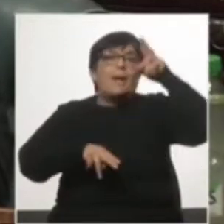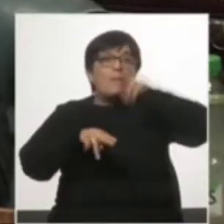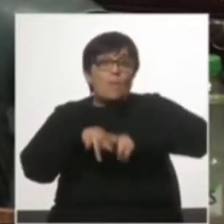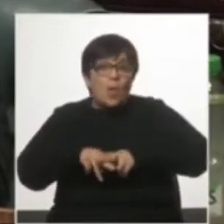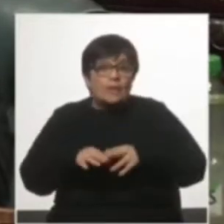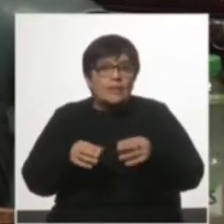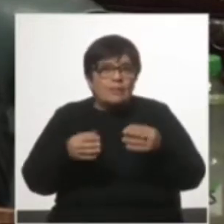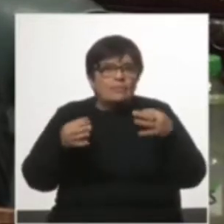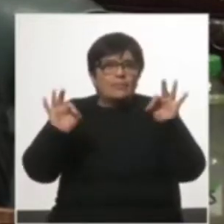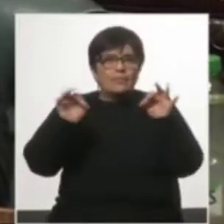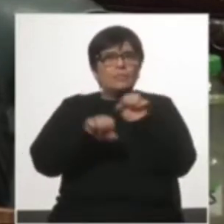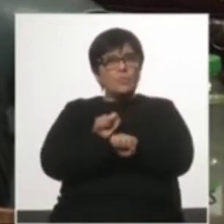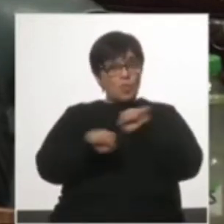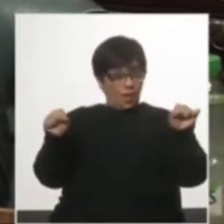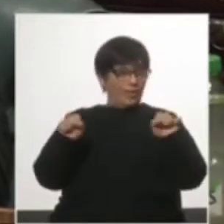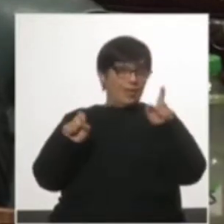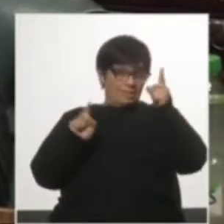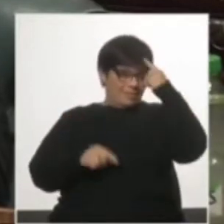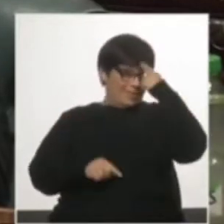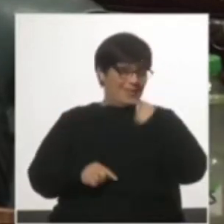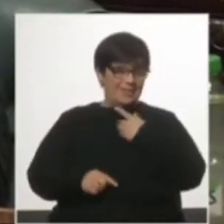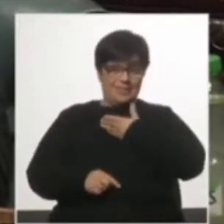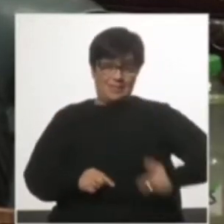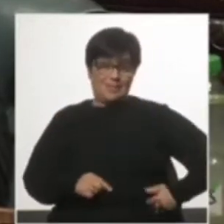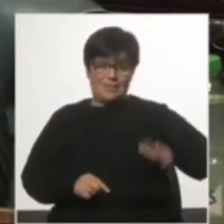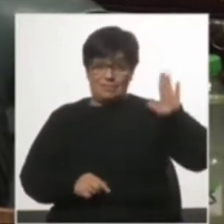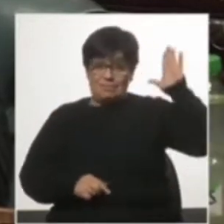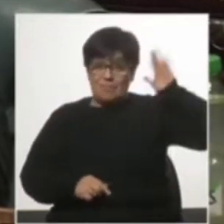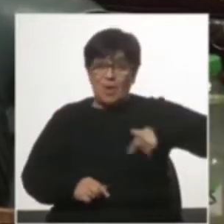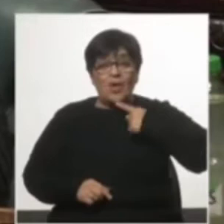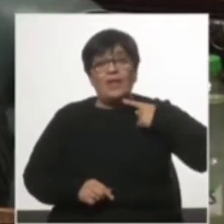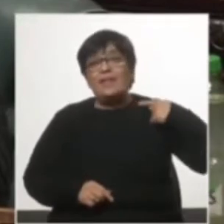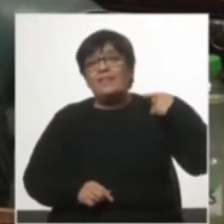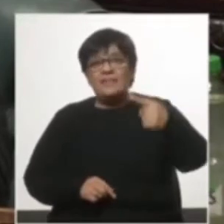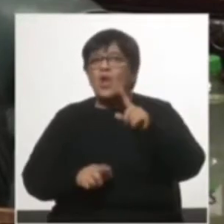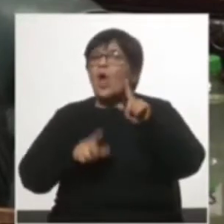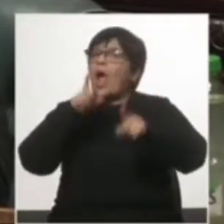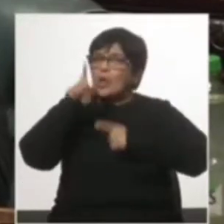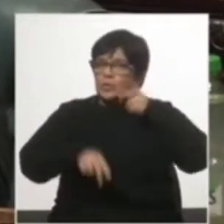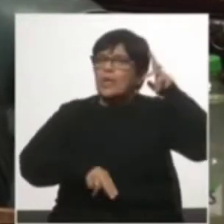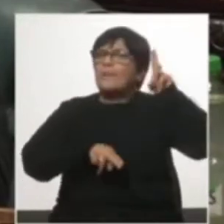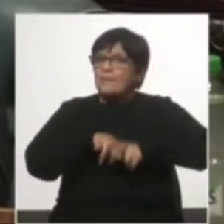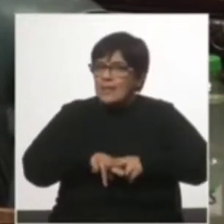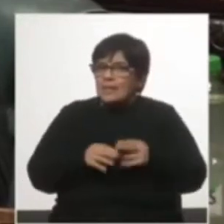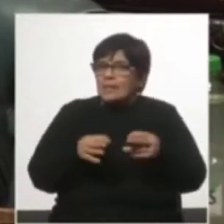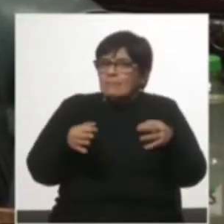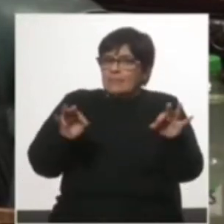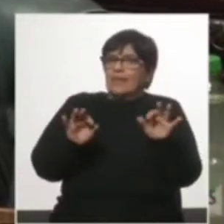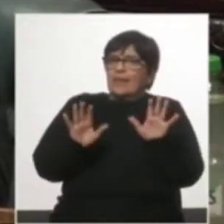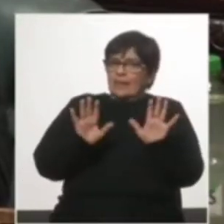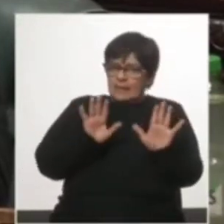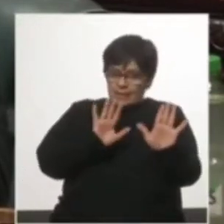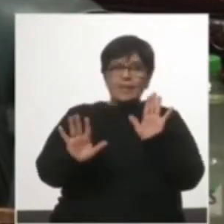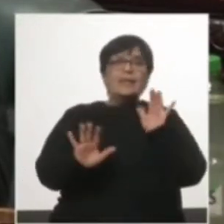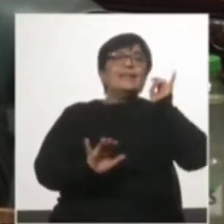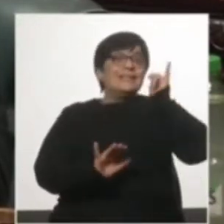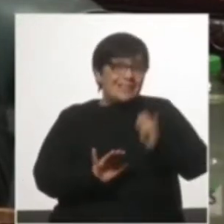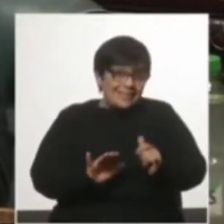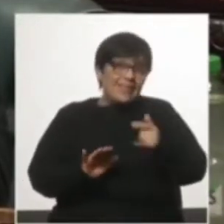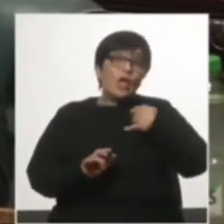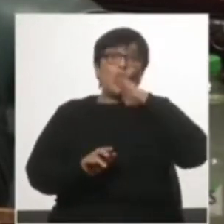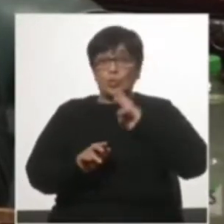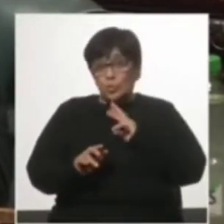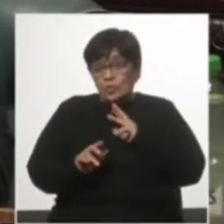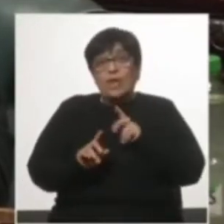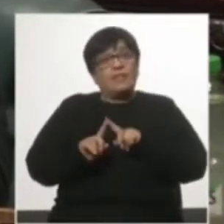es el presidente de la República, cuando dijo que había muertes evitables si hubiera habido otras conductas. Y tiene todo el